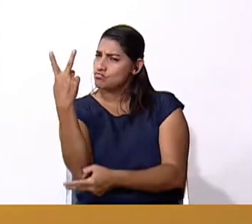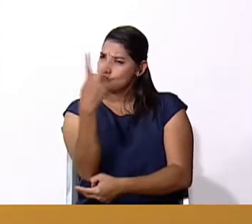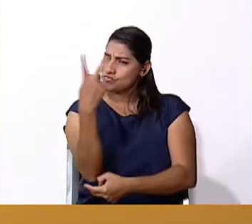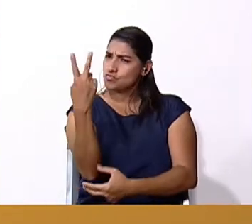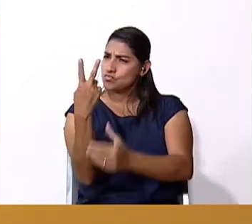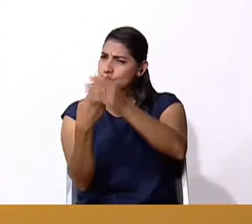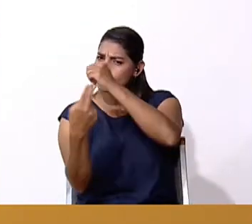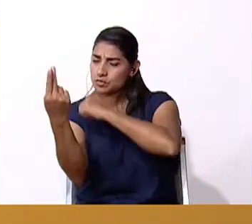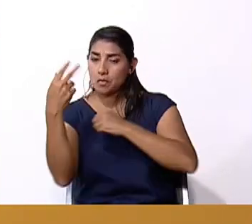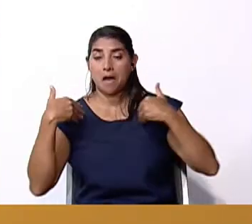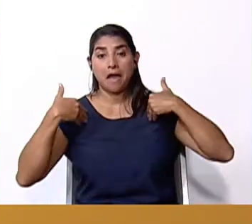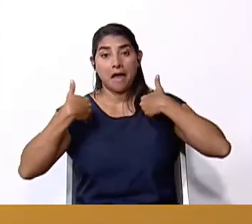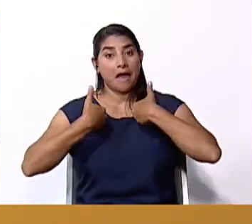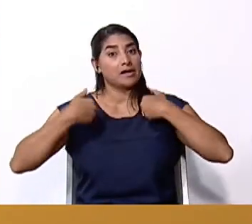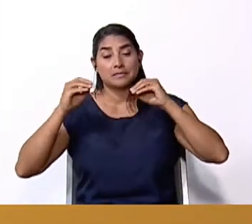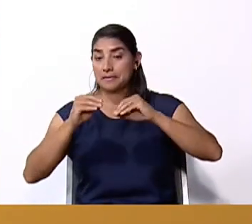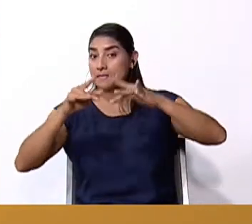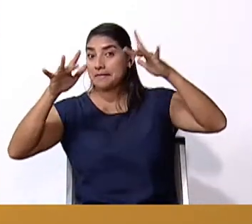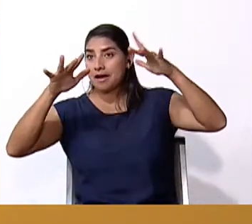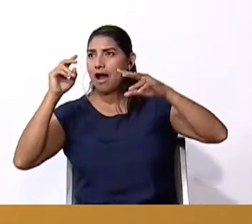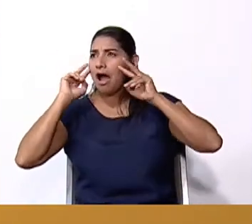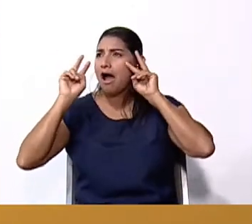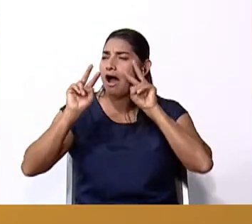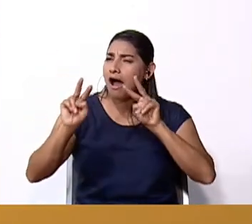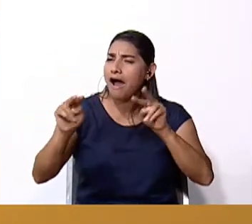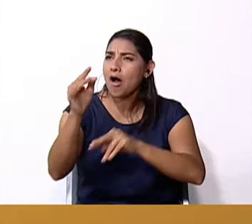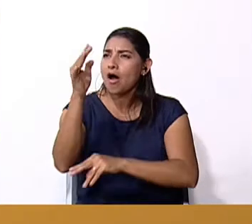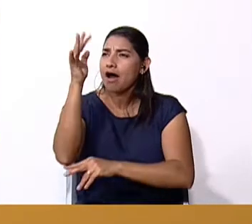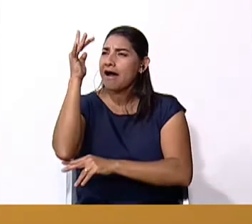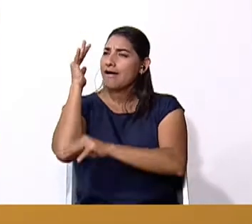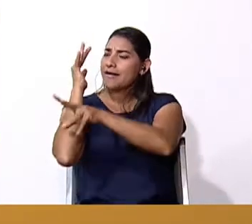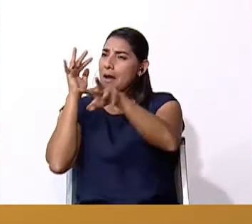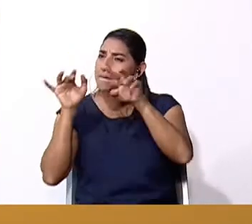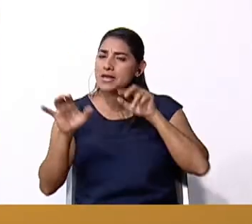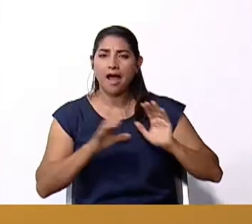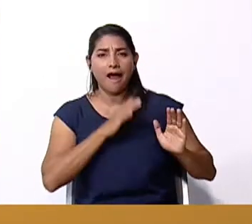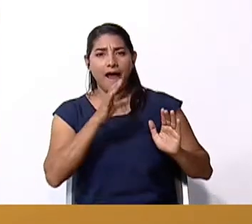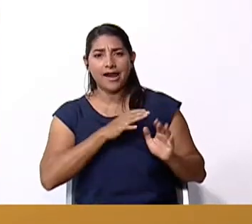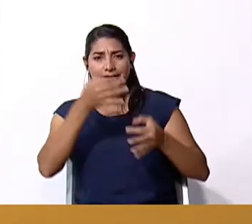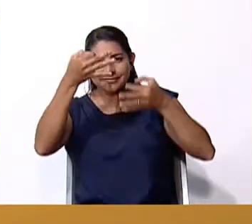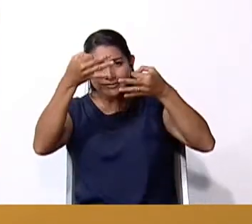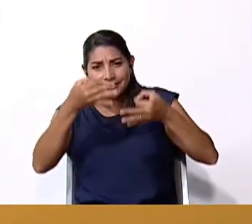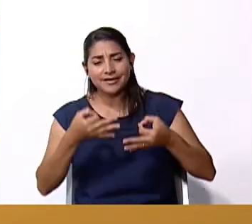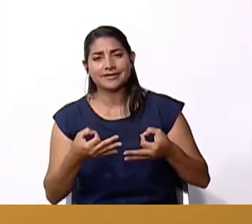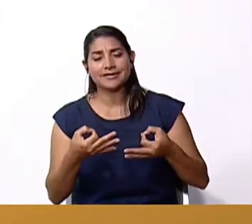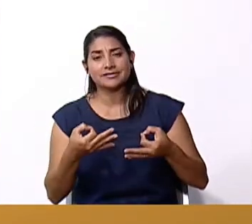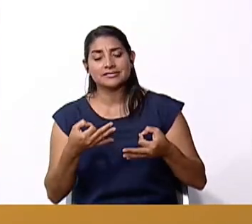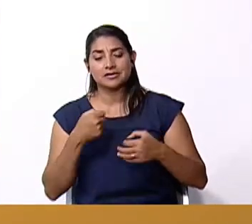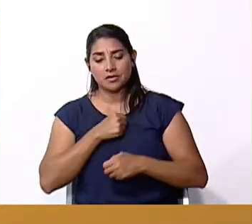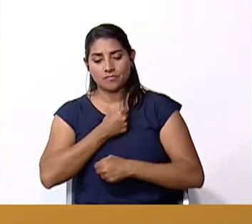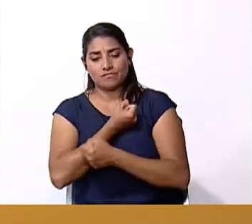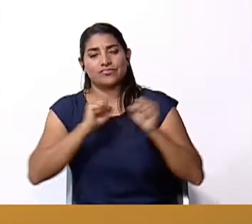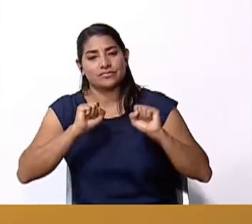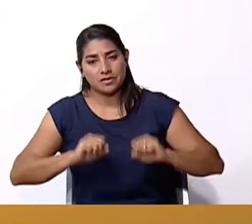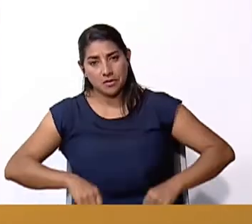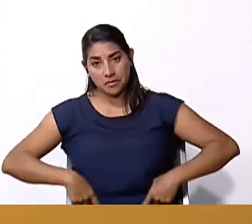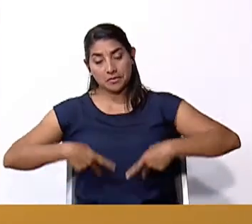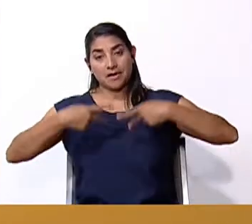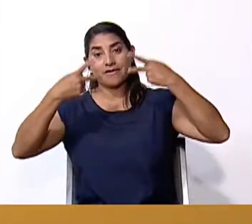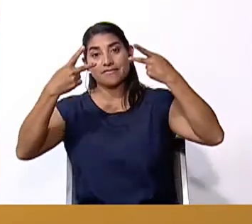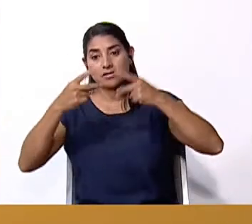especies maravillosas y que mantienen las mismas características de supervivencia,